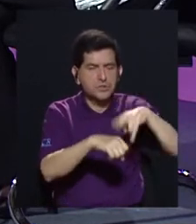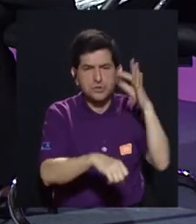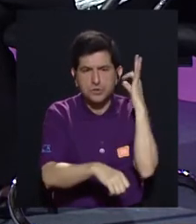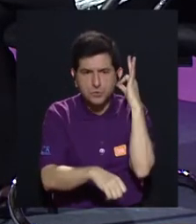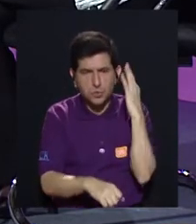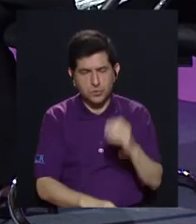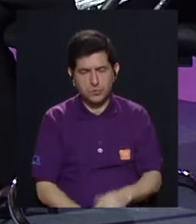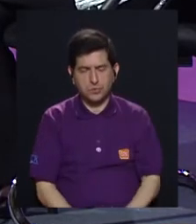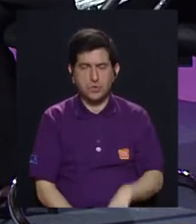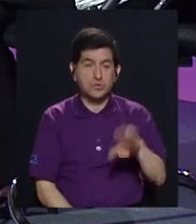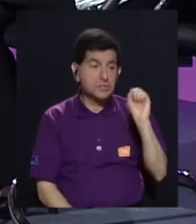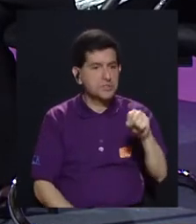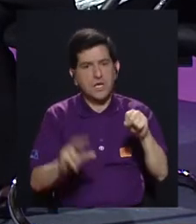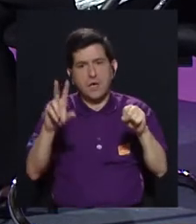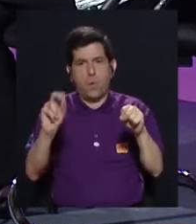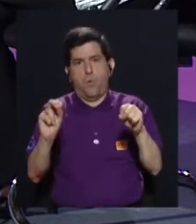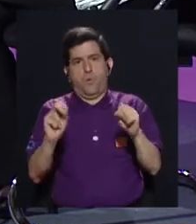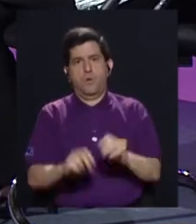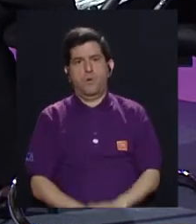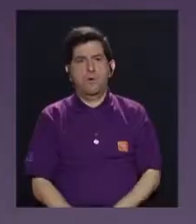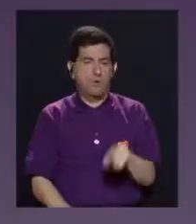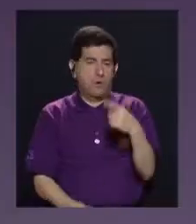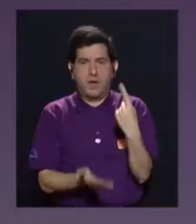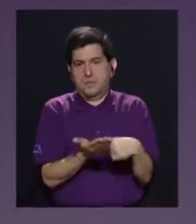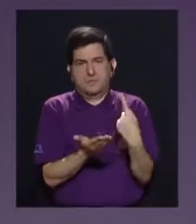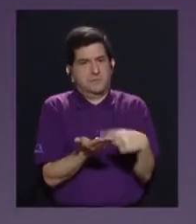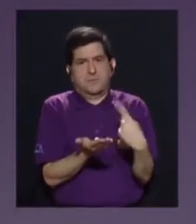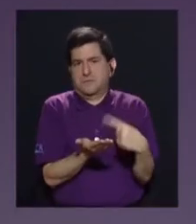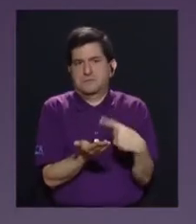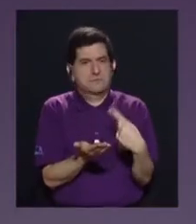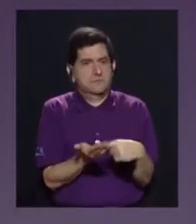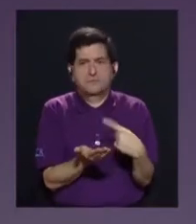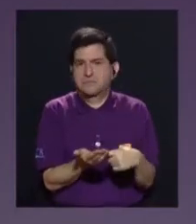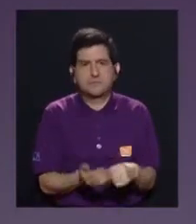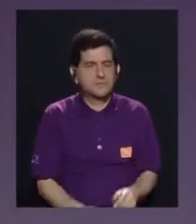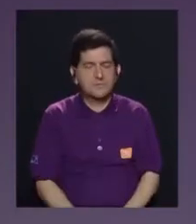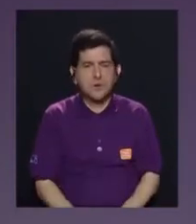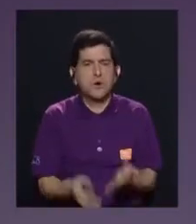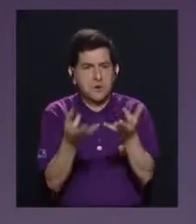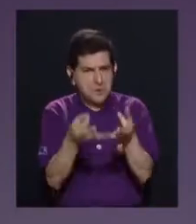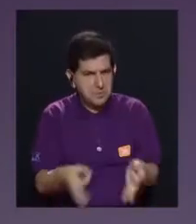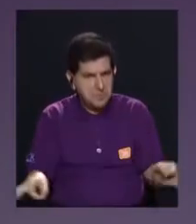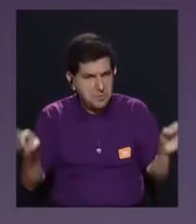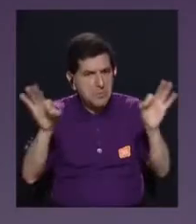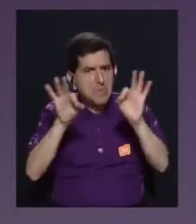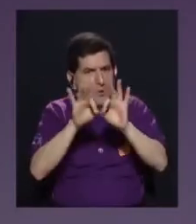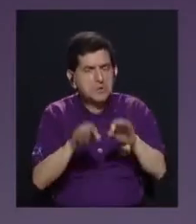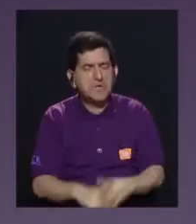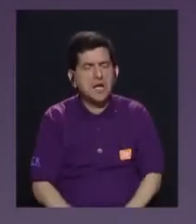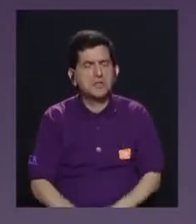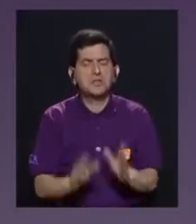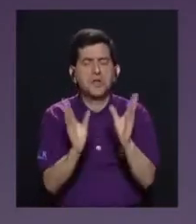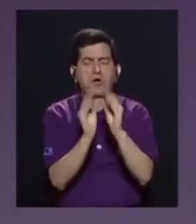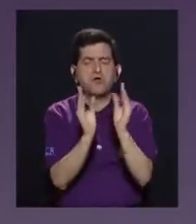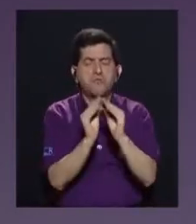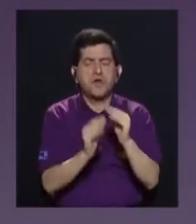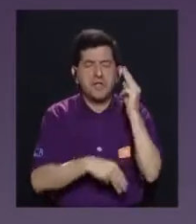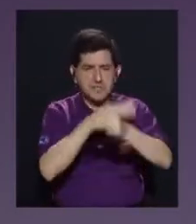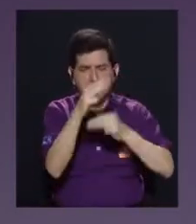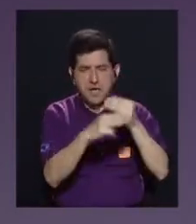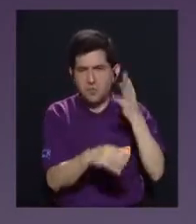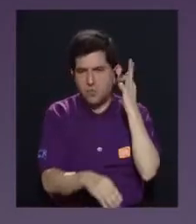si o no después es una discusión que fue muy importante de cara a la conferencia mundial de las mujeres